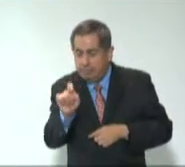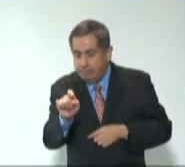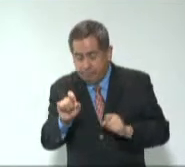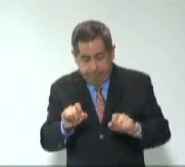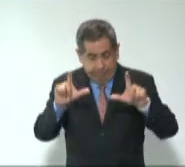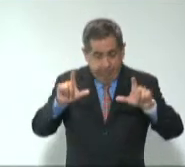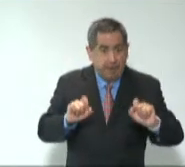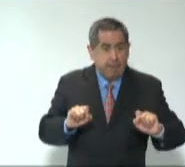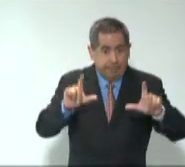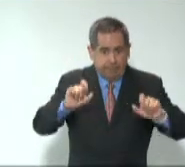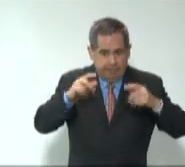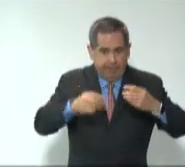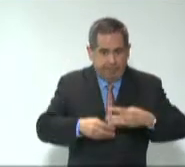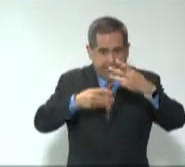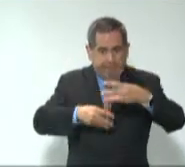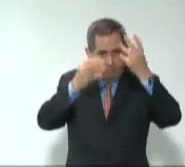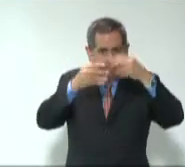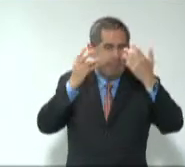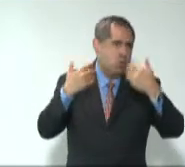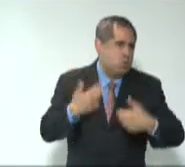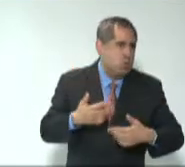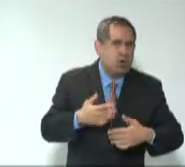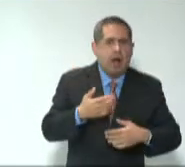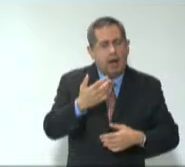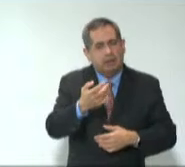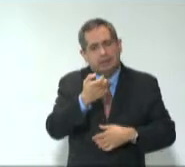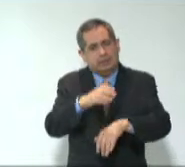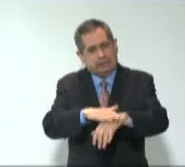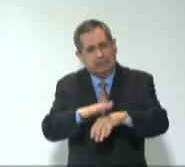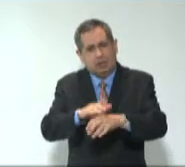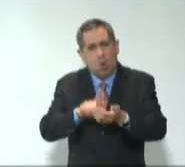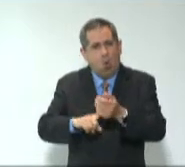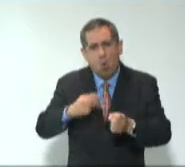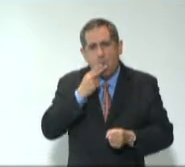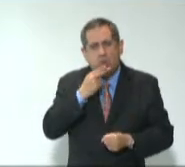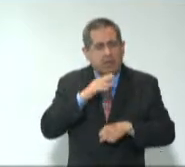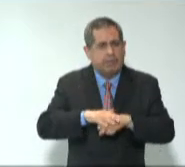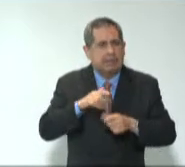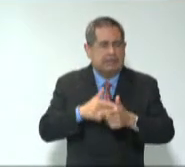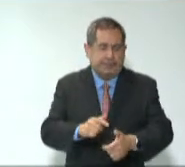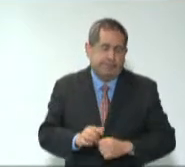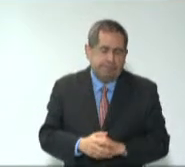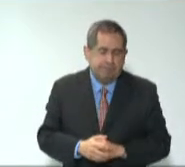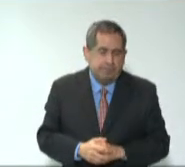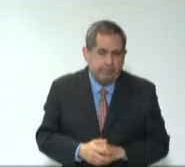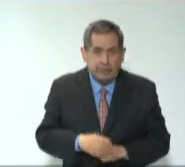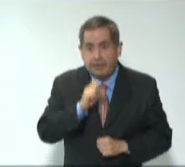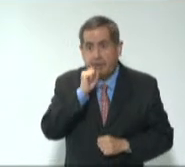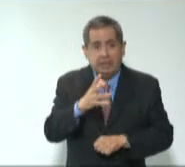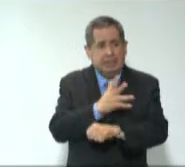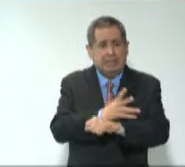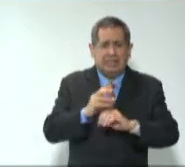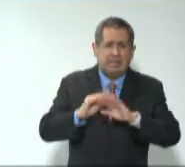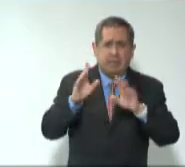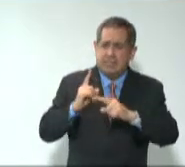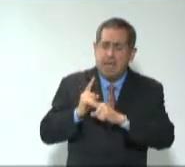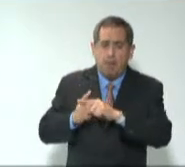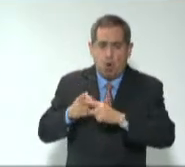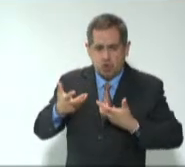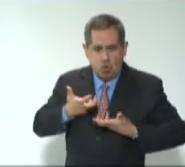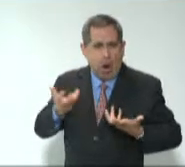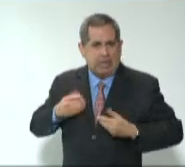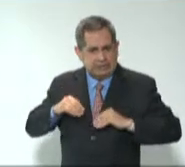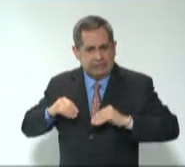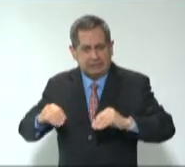lo hemos ad invertido Ya lo hemos usado y se les invita que que también lo sigan usando Y por supuesto la transparencia proactiva